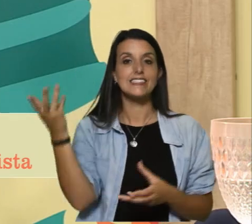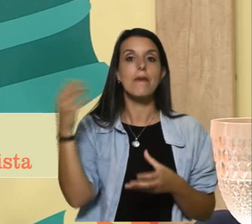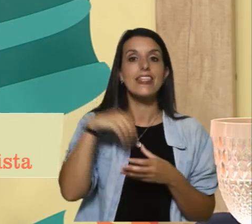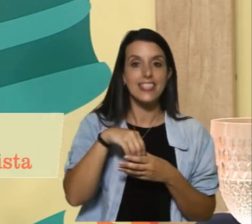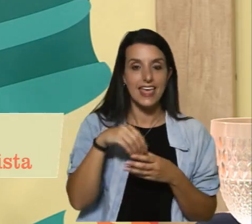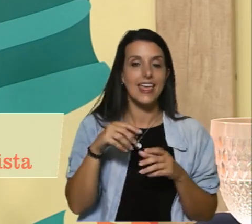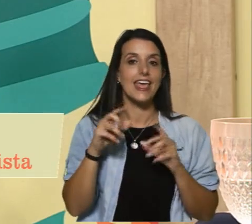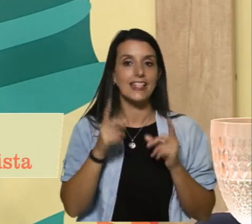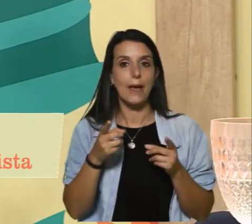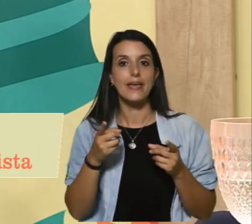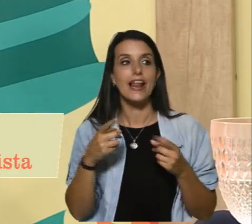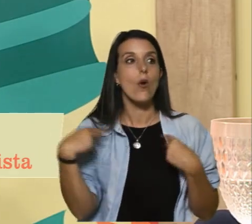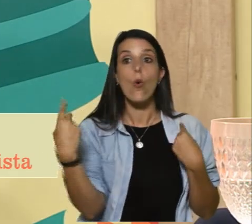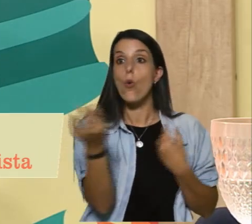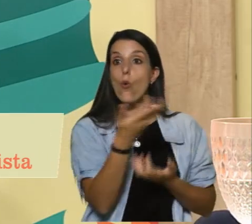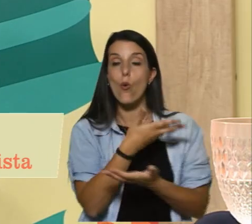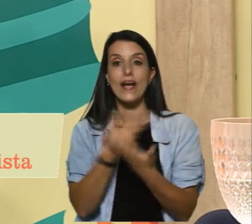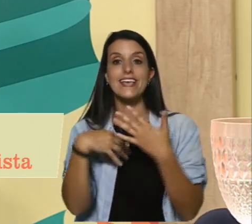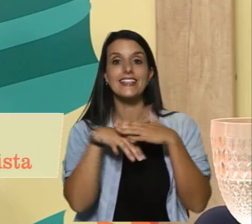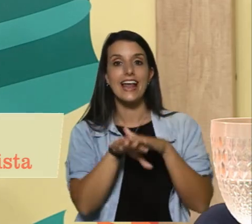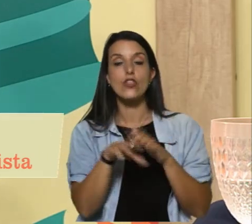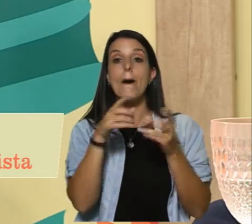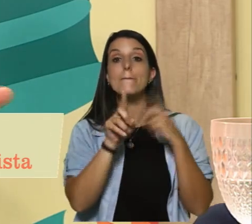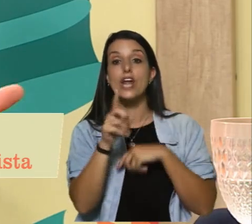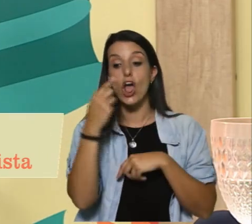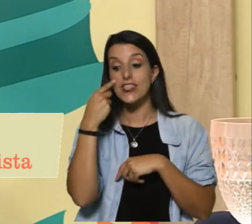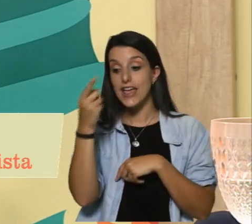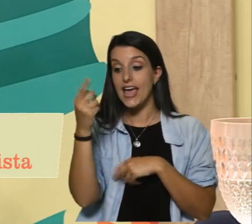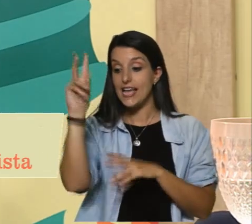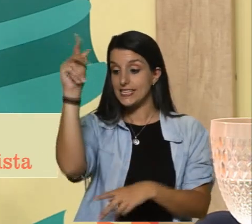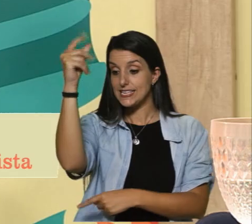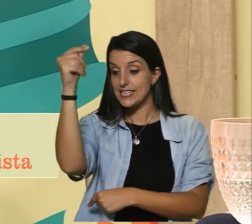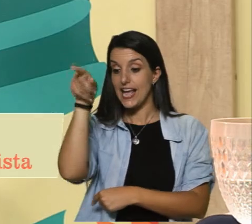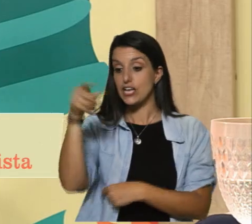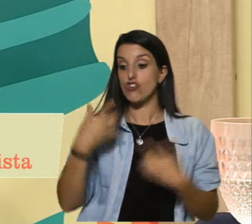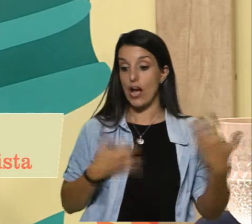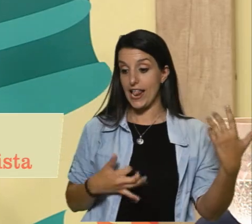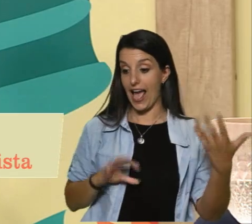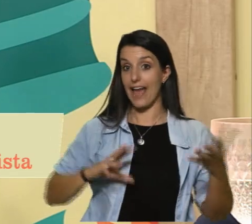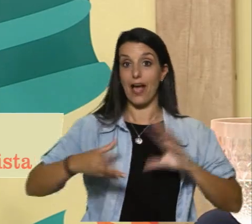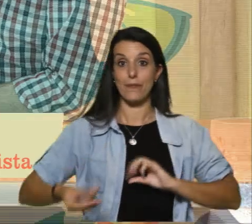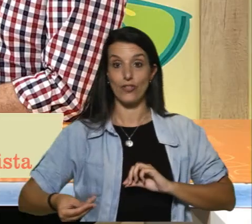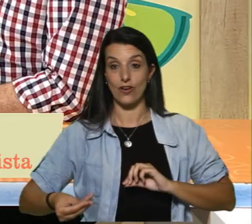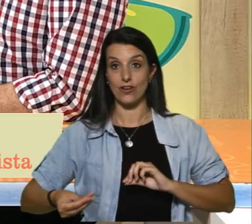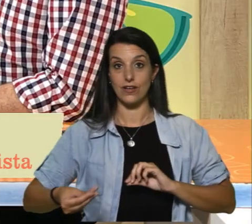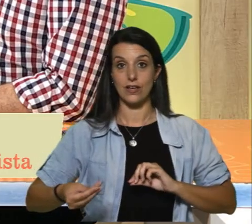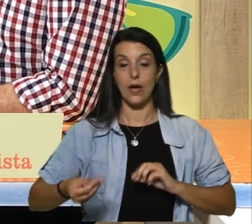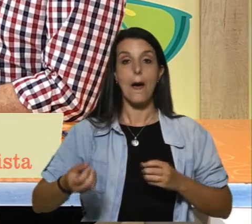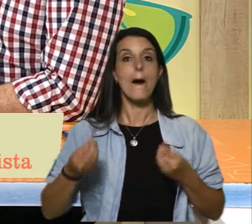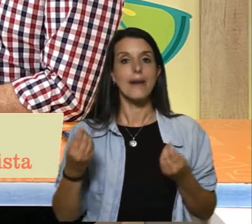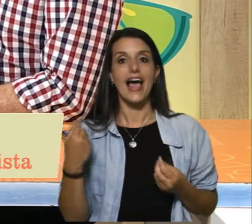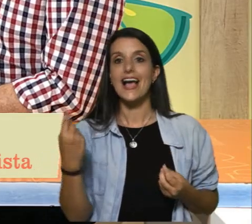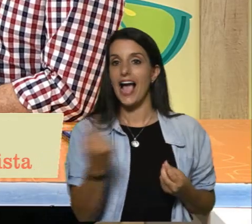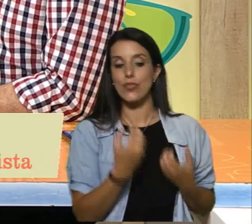también a dialogar con nosotros, pero estamos al servicio del baile. El baile también da el espacio a la guitarra o al cante, nuevamente, para que cada